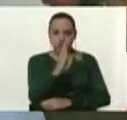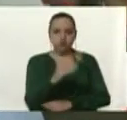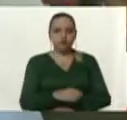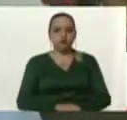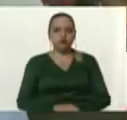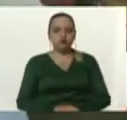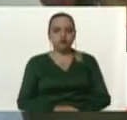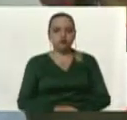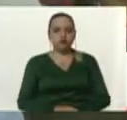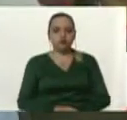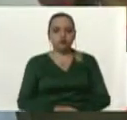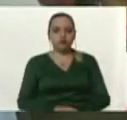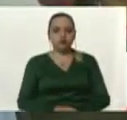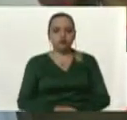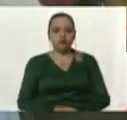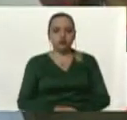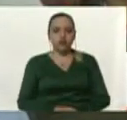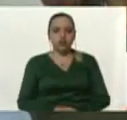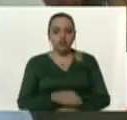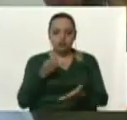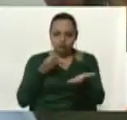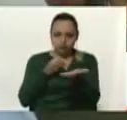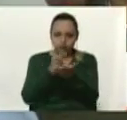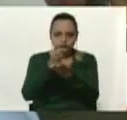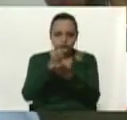subordinación, de lealtad,